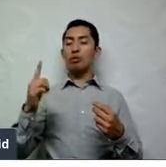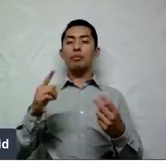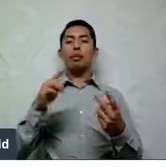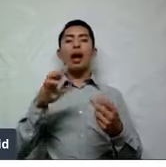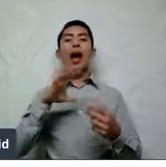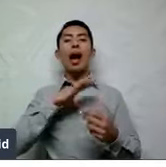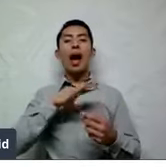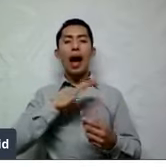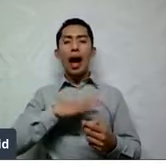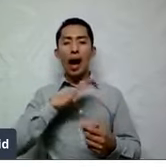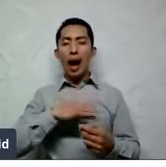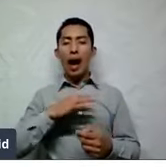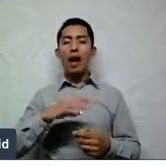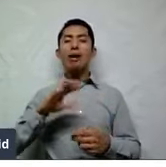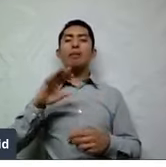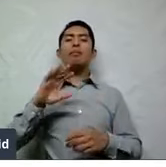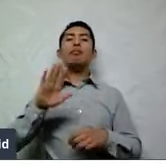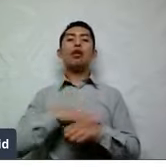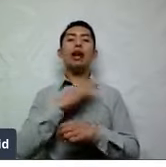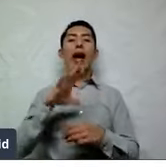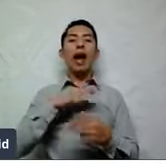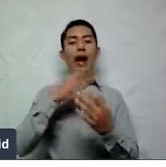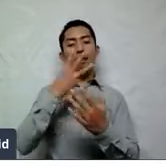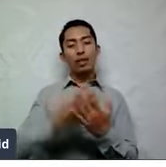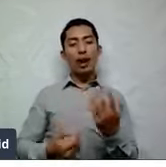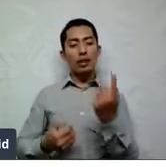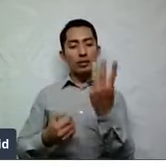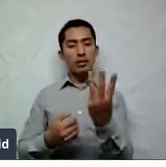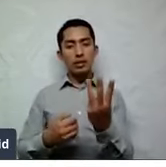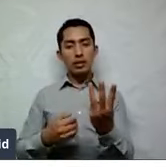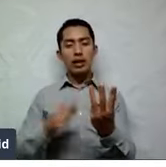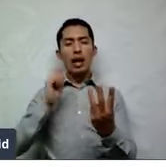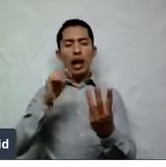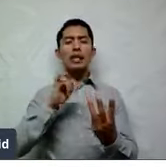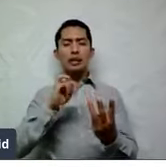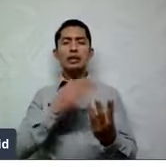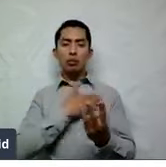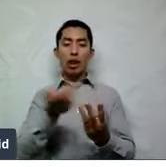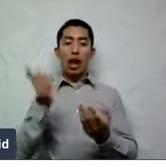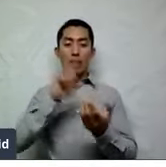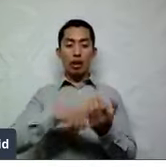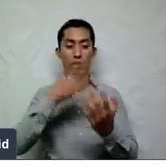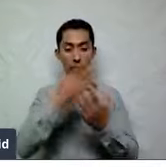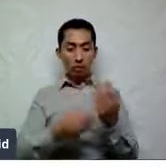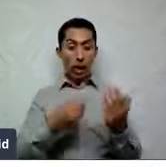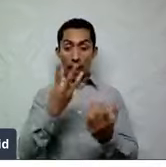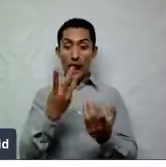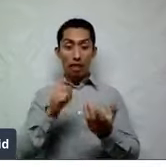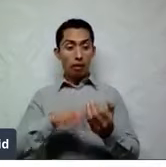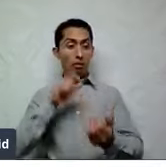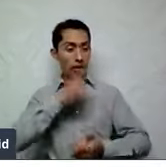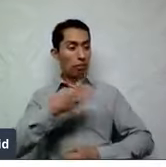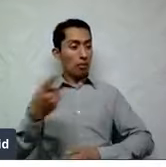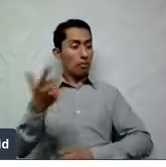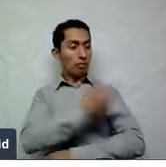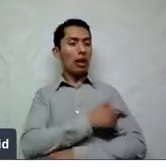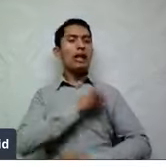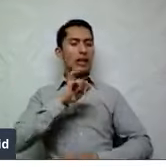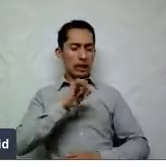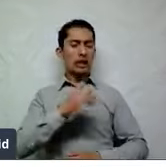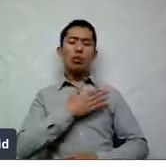se llama trivalente, que es la que pone el sector salud, es buena, es muy buena, no hay que dudar que sea